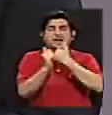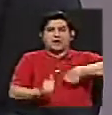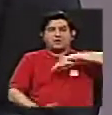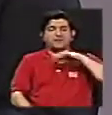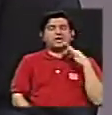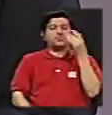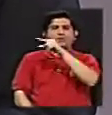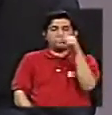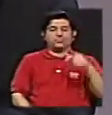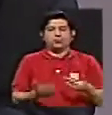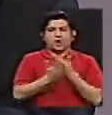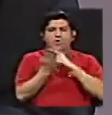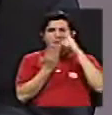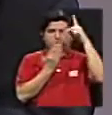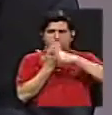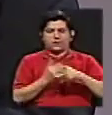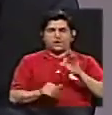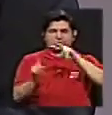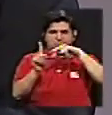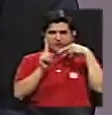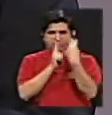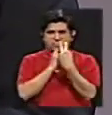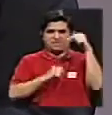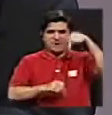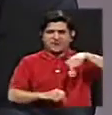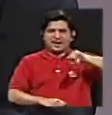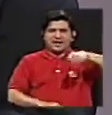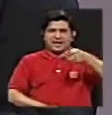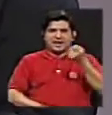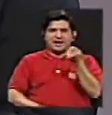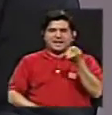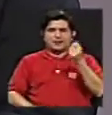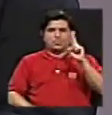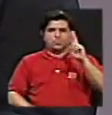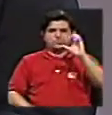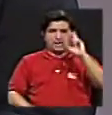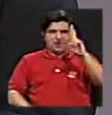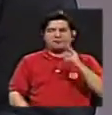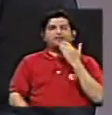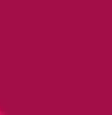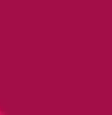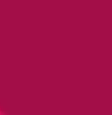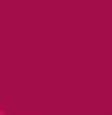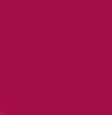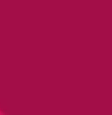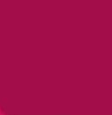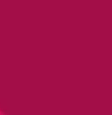próxima semana en un nuevo programa Puntos de Vista aquí en su canal UCR. Gracias.